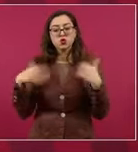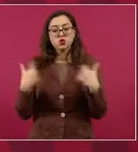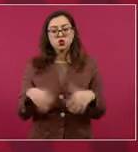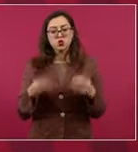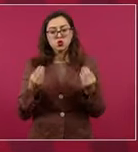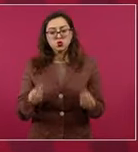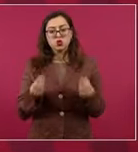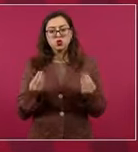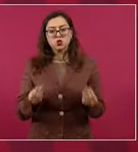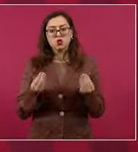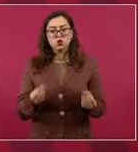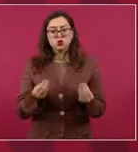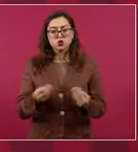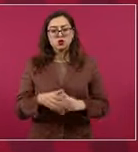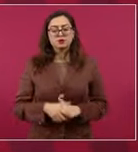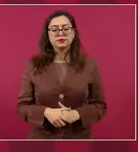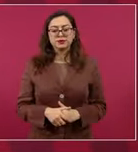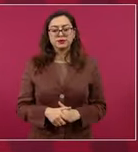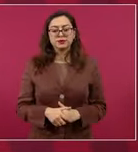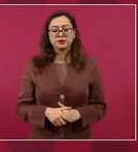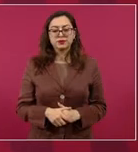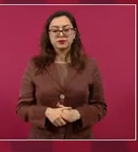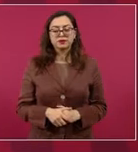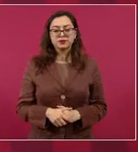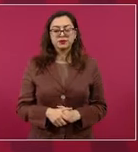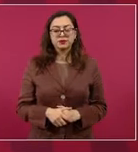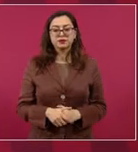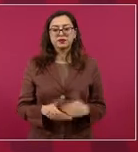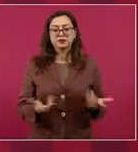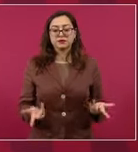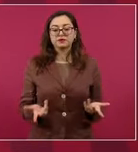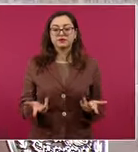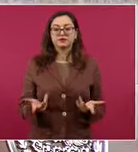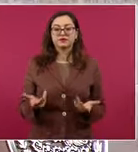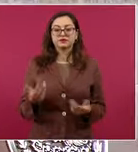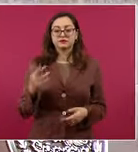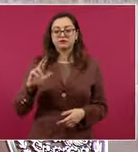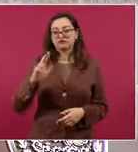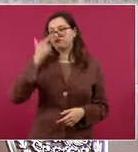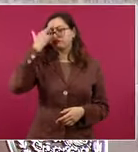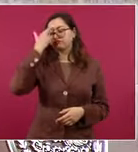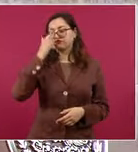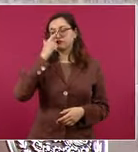Estuvimos en la conmemoración de la Batalla de Puebla,